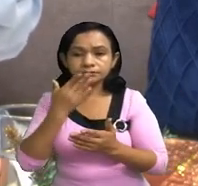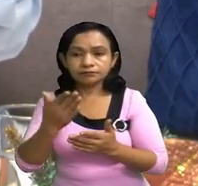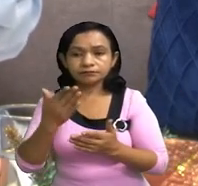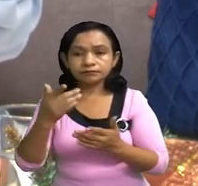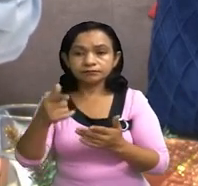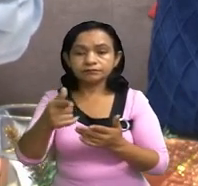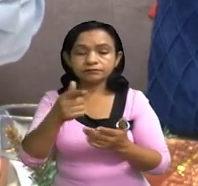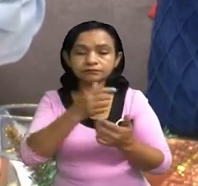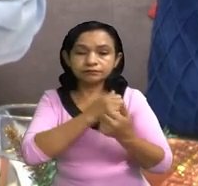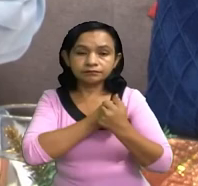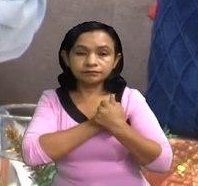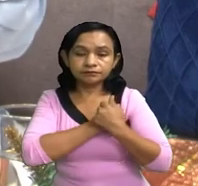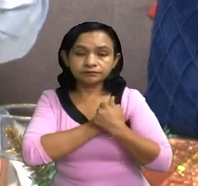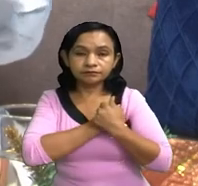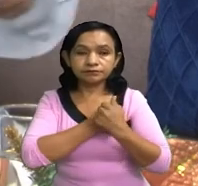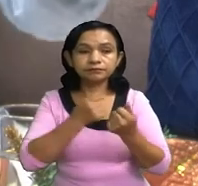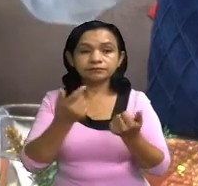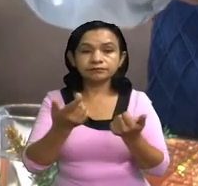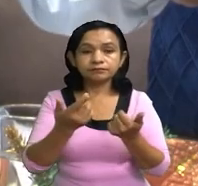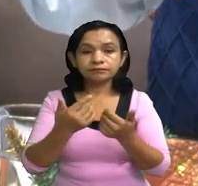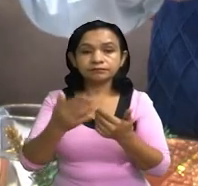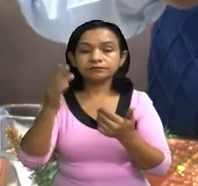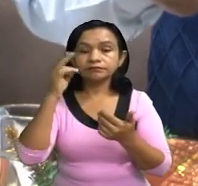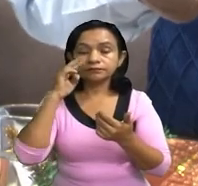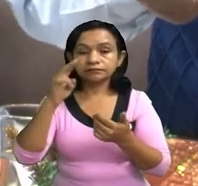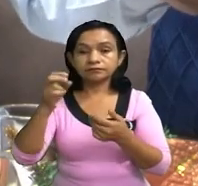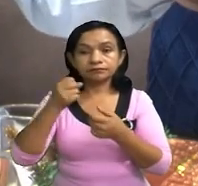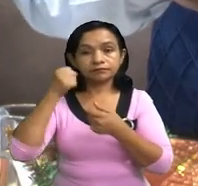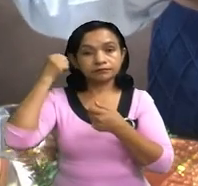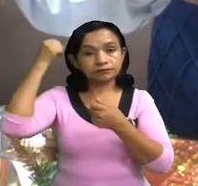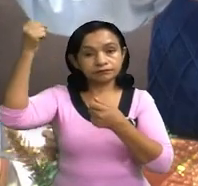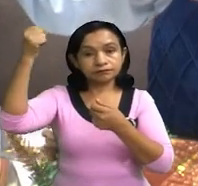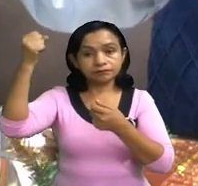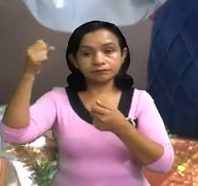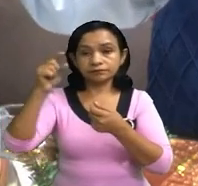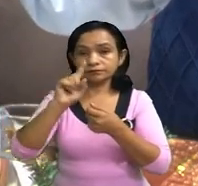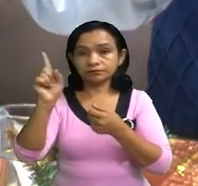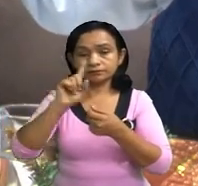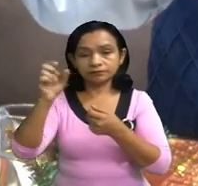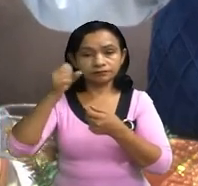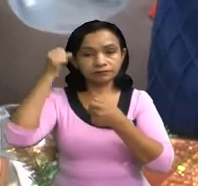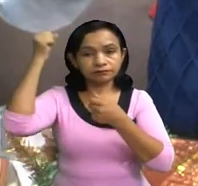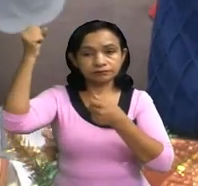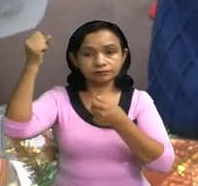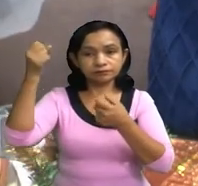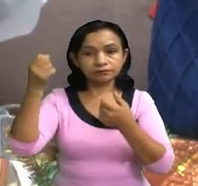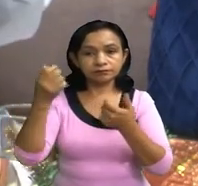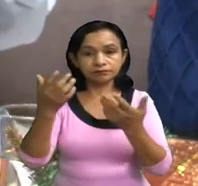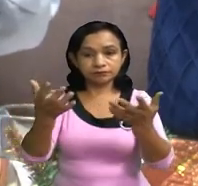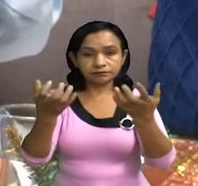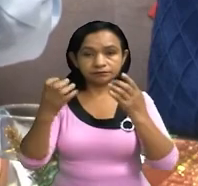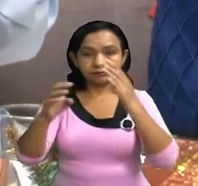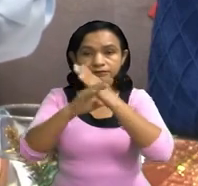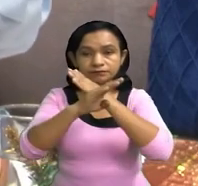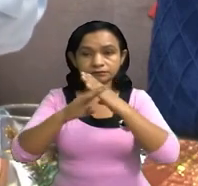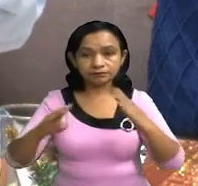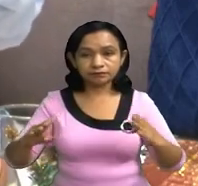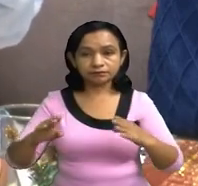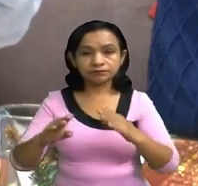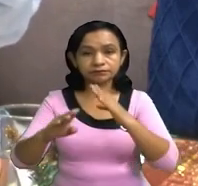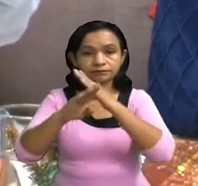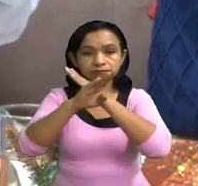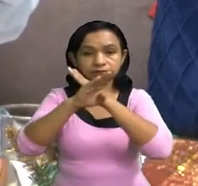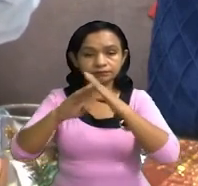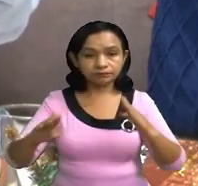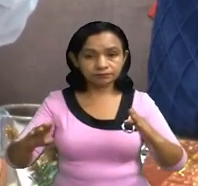del amor. Cuando vence no hay vencido, por eso queremos la paz.